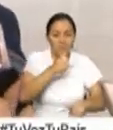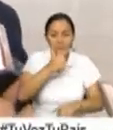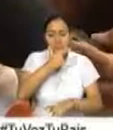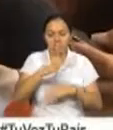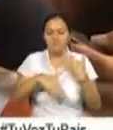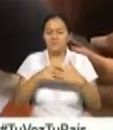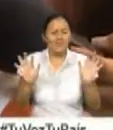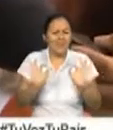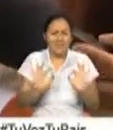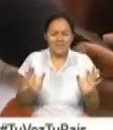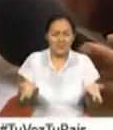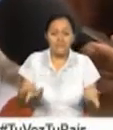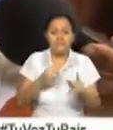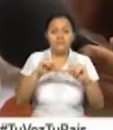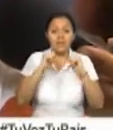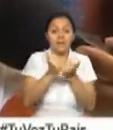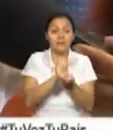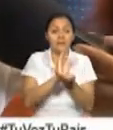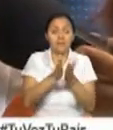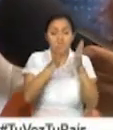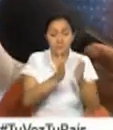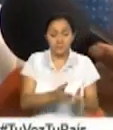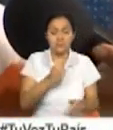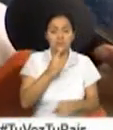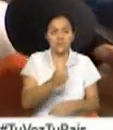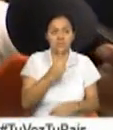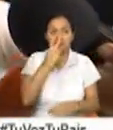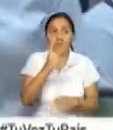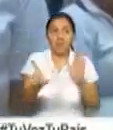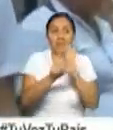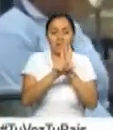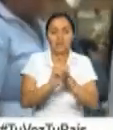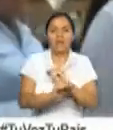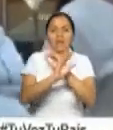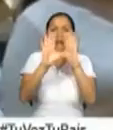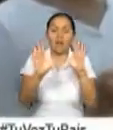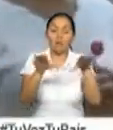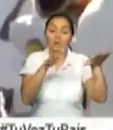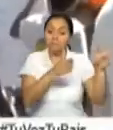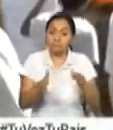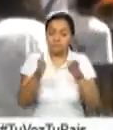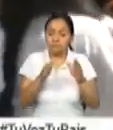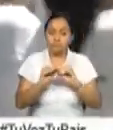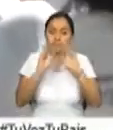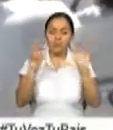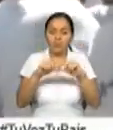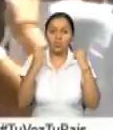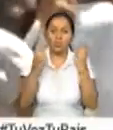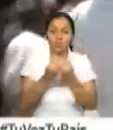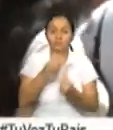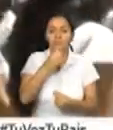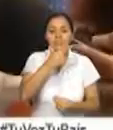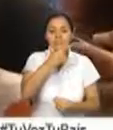niños y niñas. Finalmente, la asambleísta Mónica Alemán recuerda el sentido de la norma, ante varias reacciones incluso de los grupos LGBTI